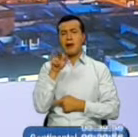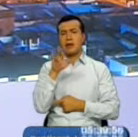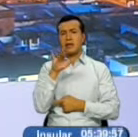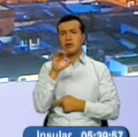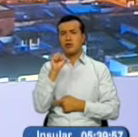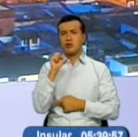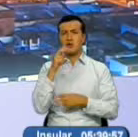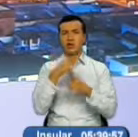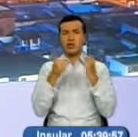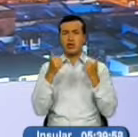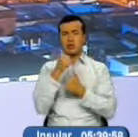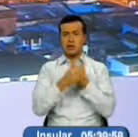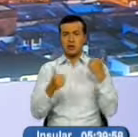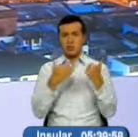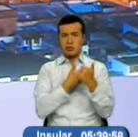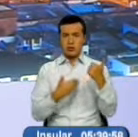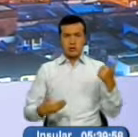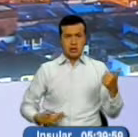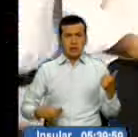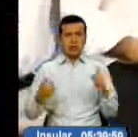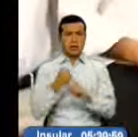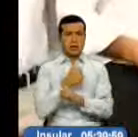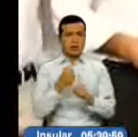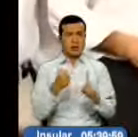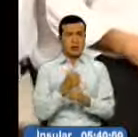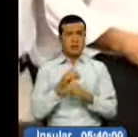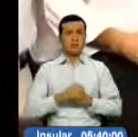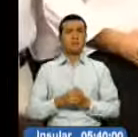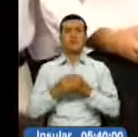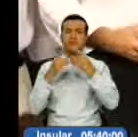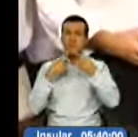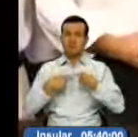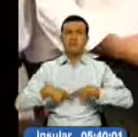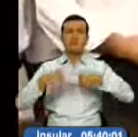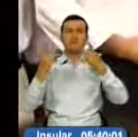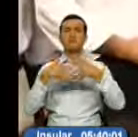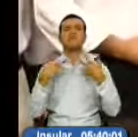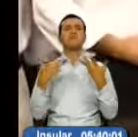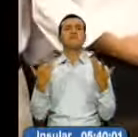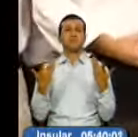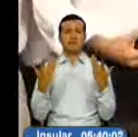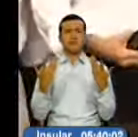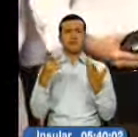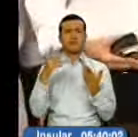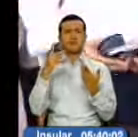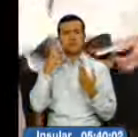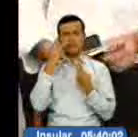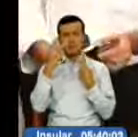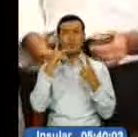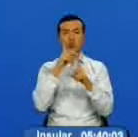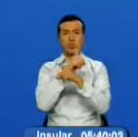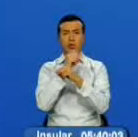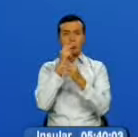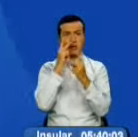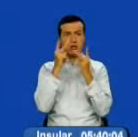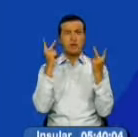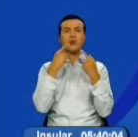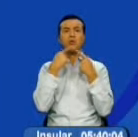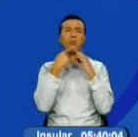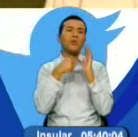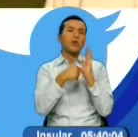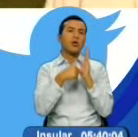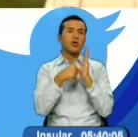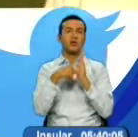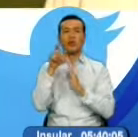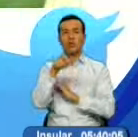del ex postulante presidencial. Esta información se la dio a conocer a través de varias cuentas de Twitter. Así, por ejemplo,